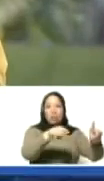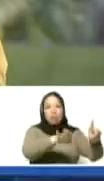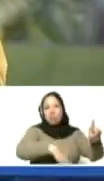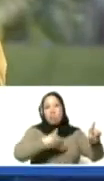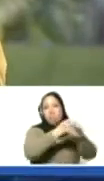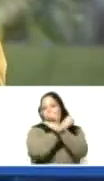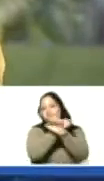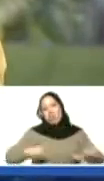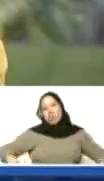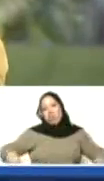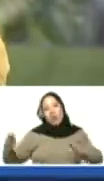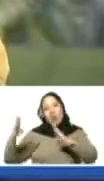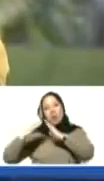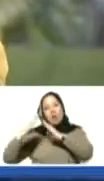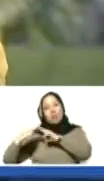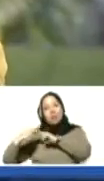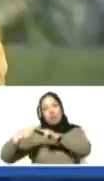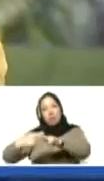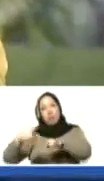Ustedes ven por ahí compitiendo.